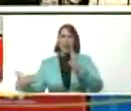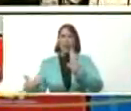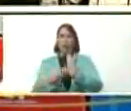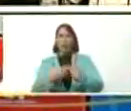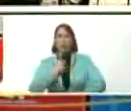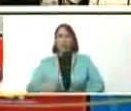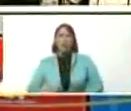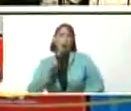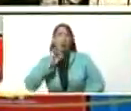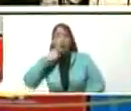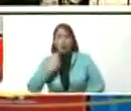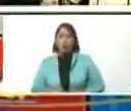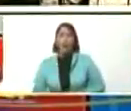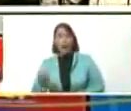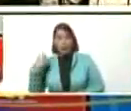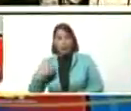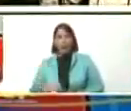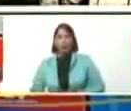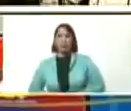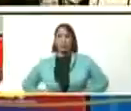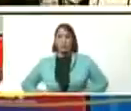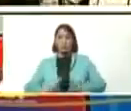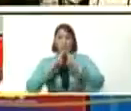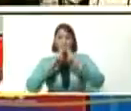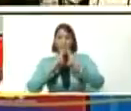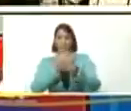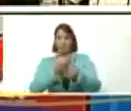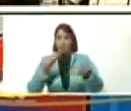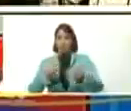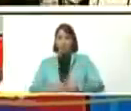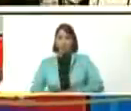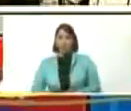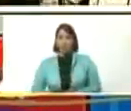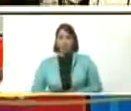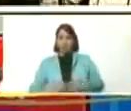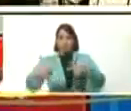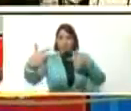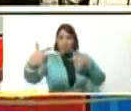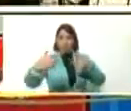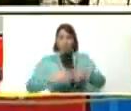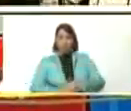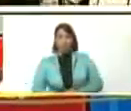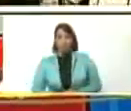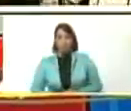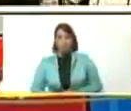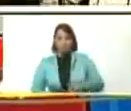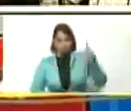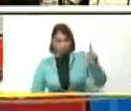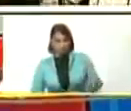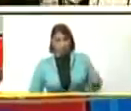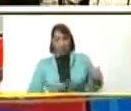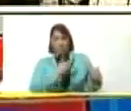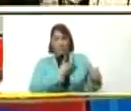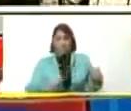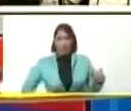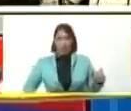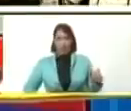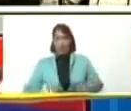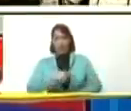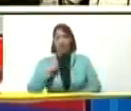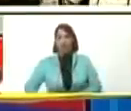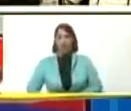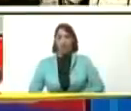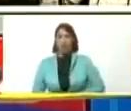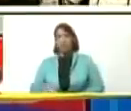Rusia. Ayer hubo un encuentro extraordinario por videoconferencia entre el presidente Xi Jinping y el